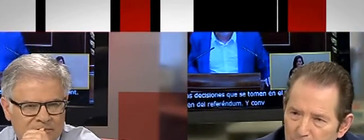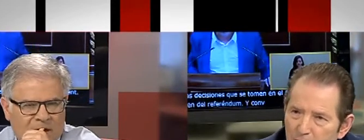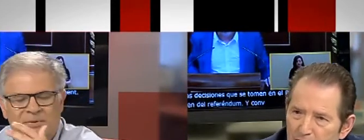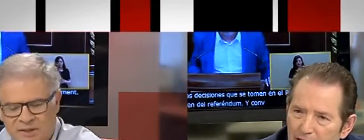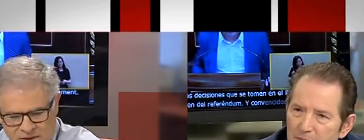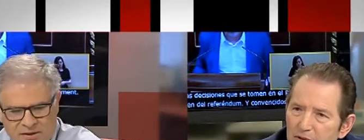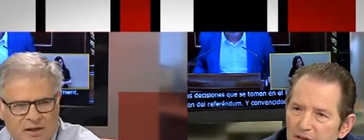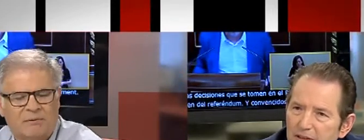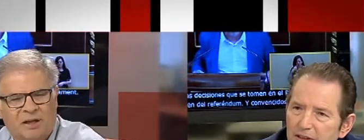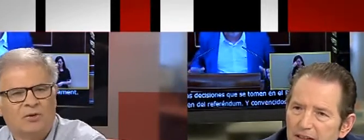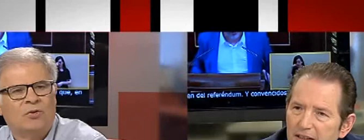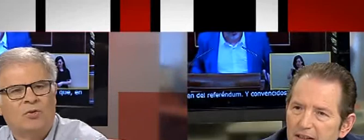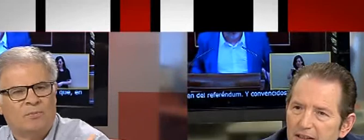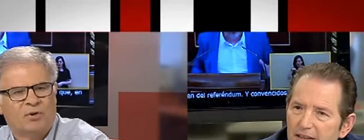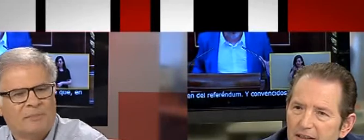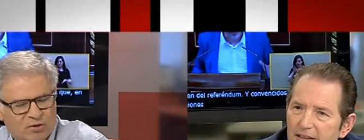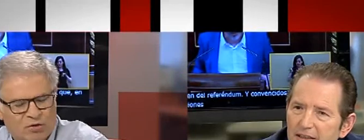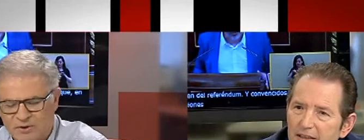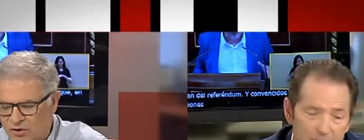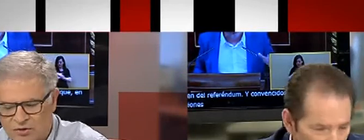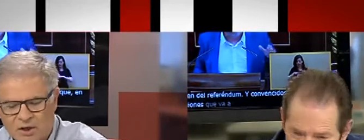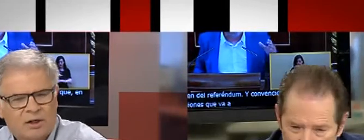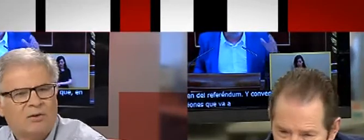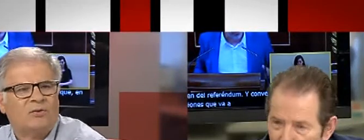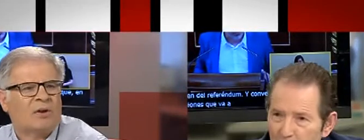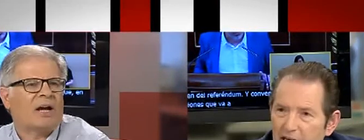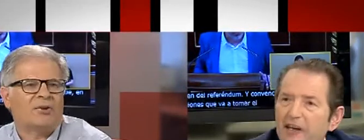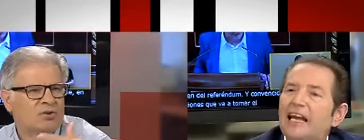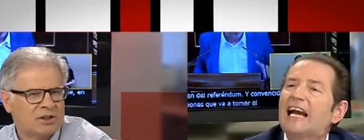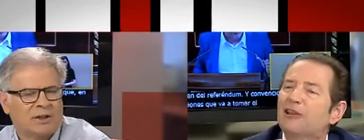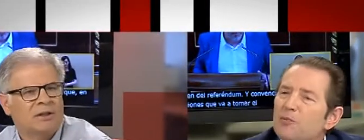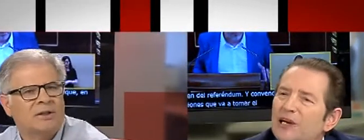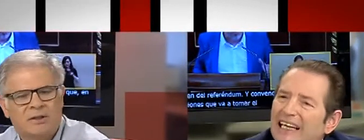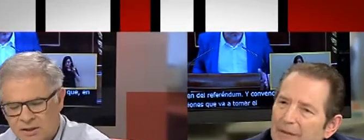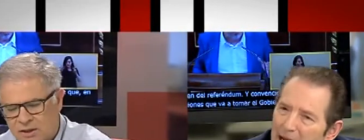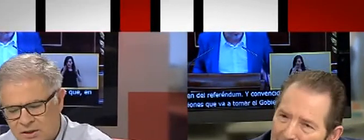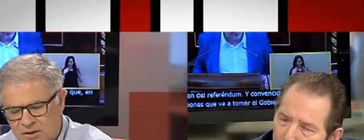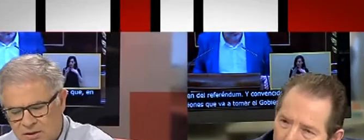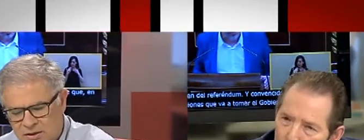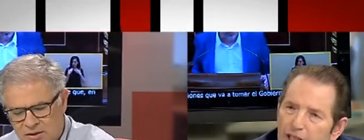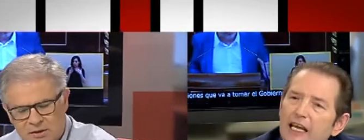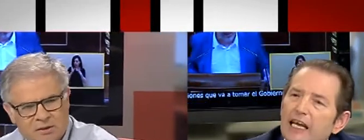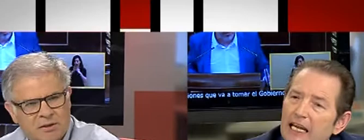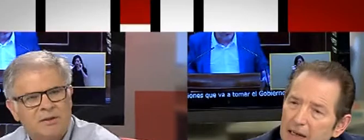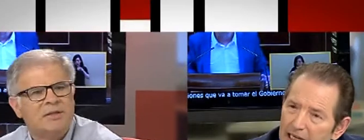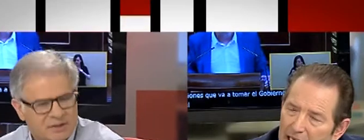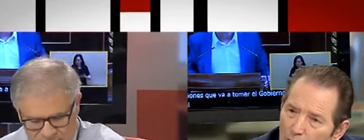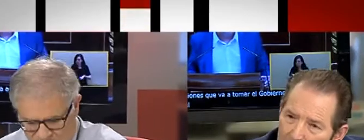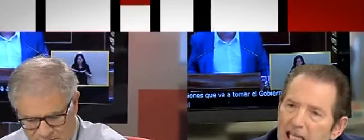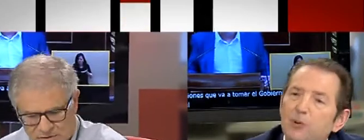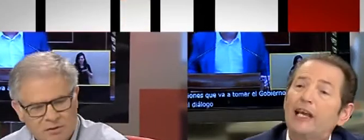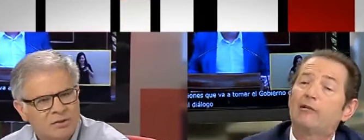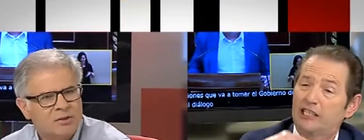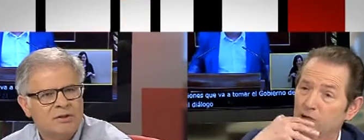hubiera habido lo que no se cambien aceptando programa económico la razón por la que mariano rajoy si